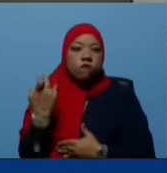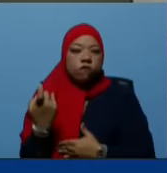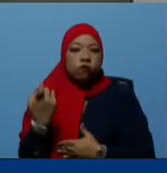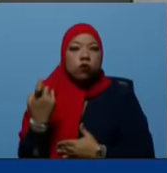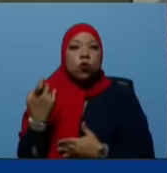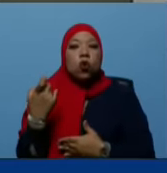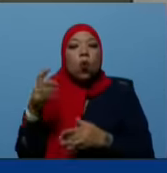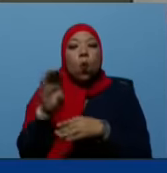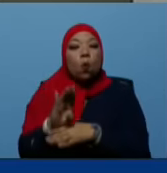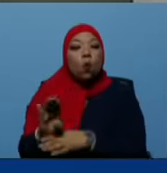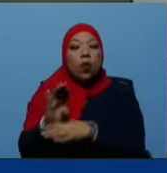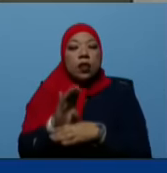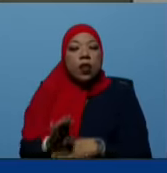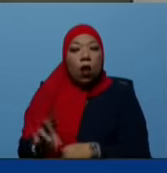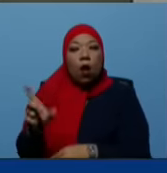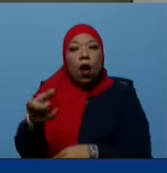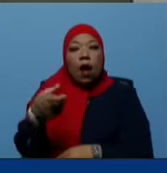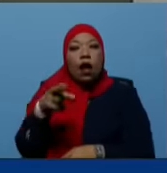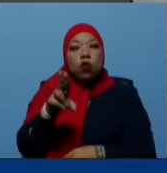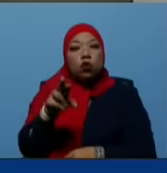y hemos protegido a Guri.